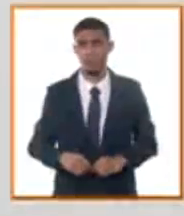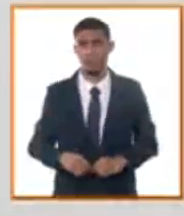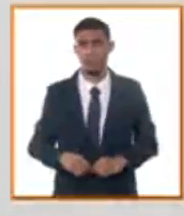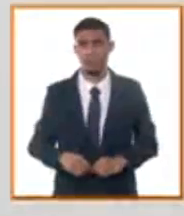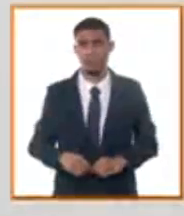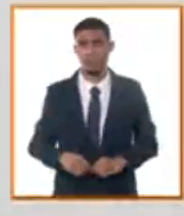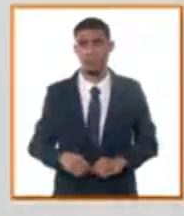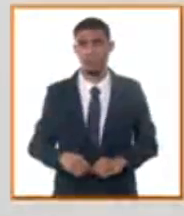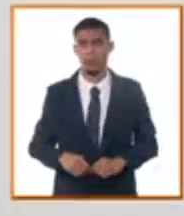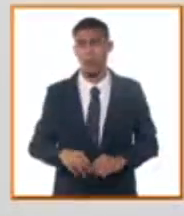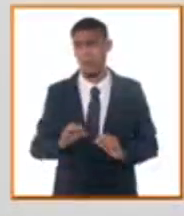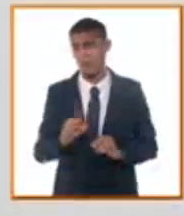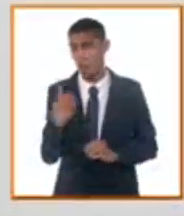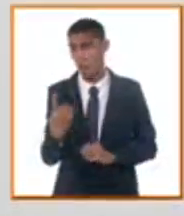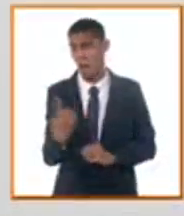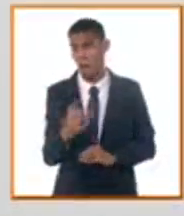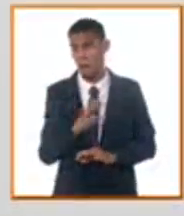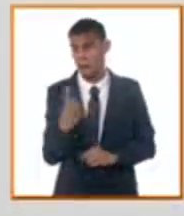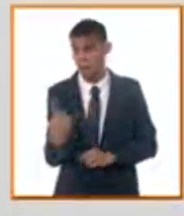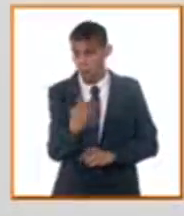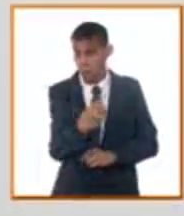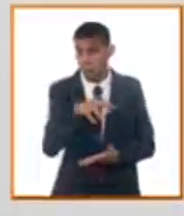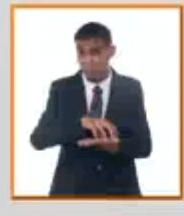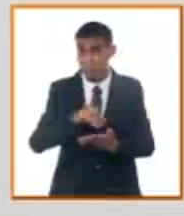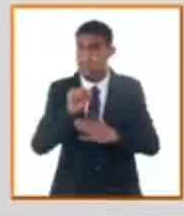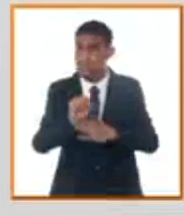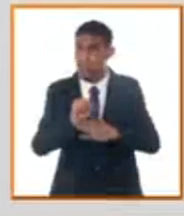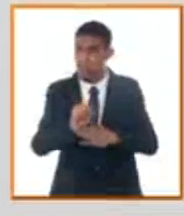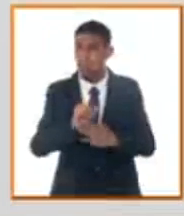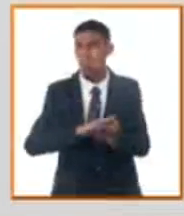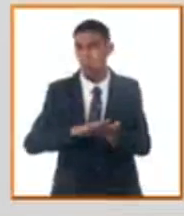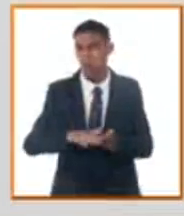donde se preste un servicio. Eso es vital. Y